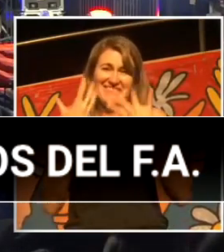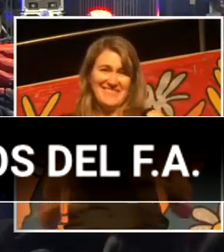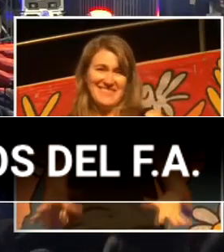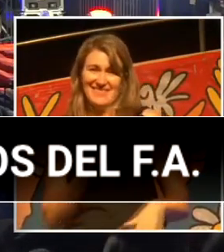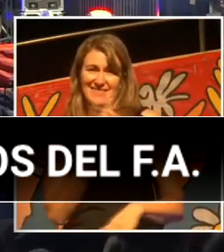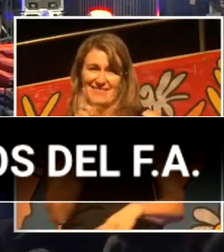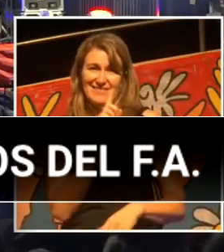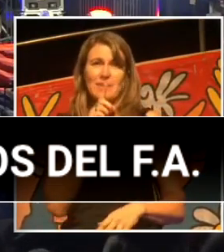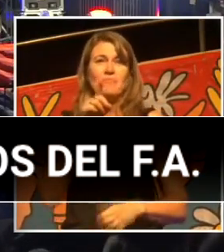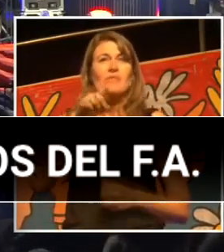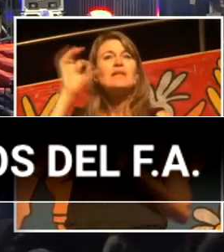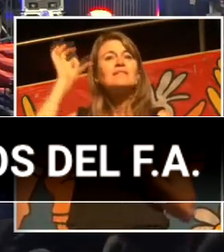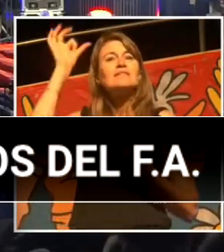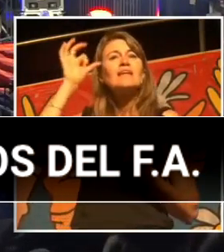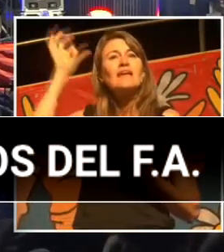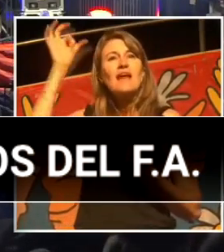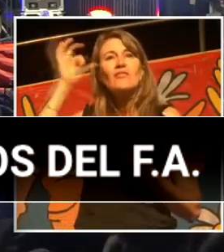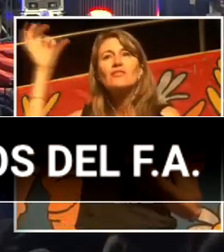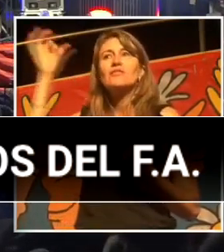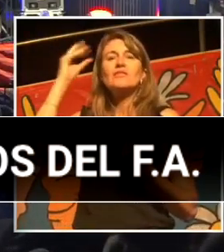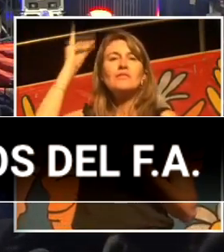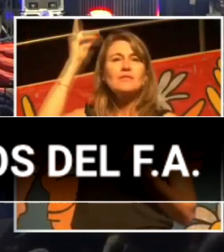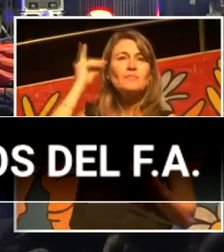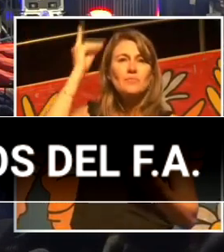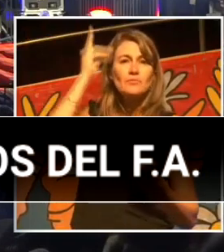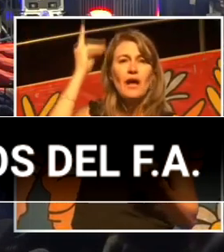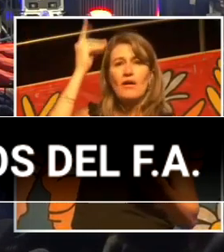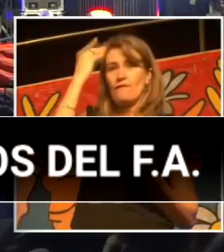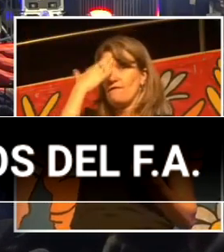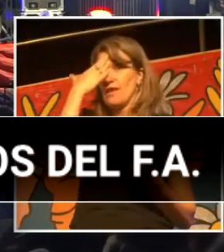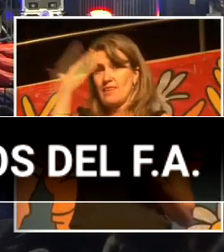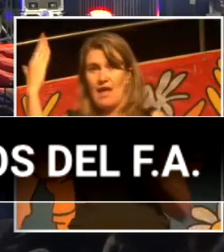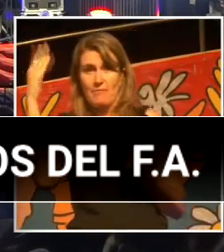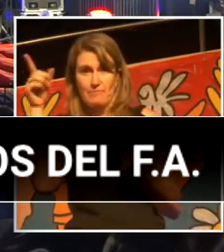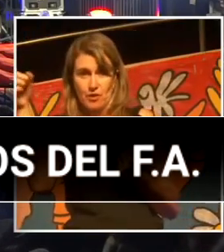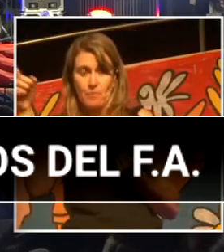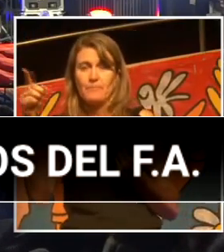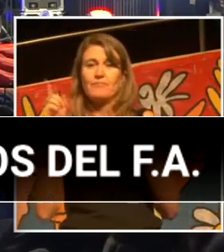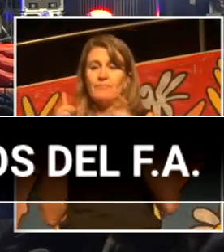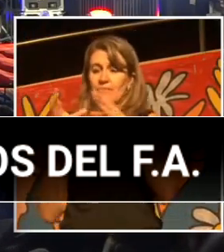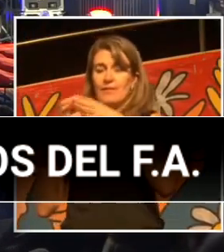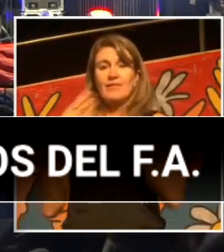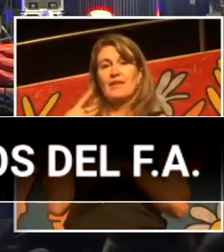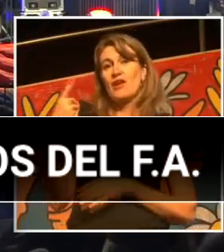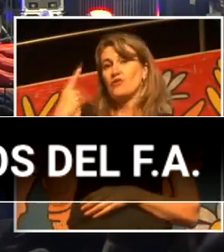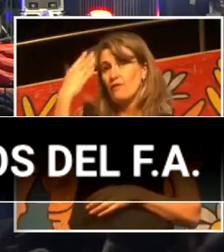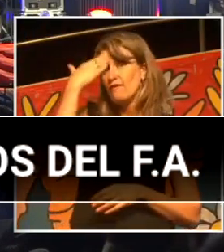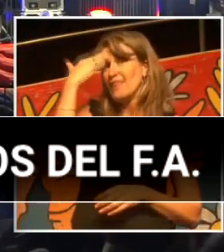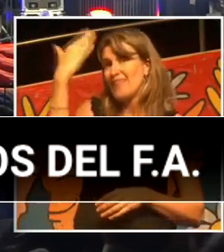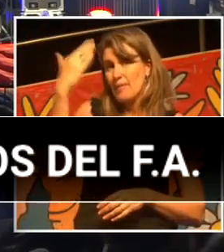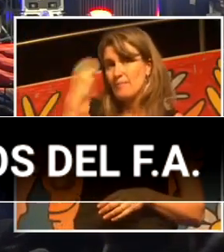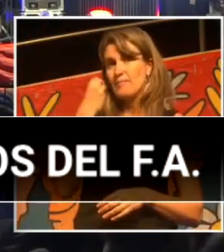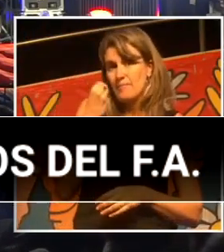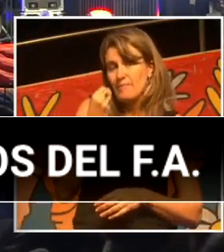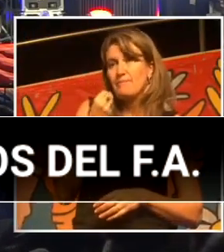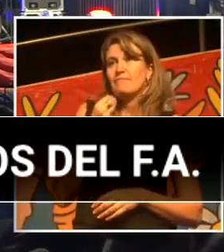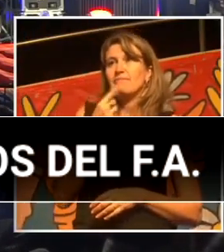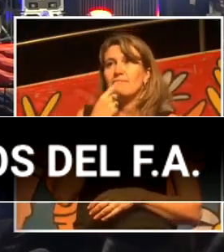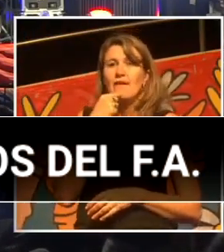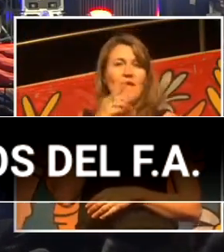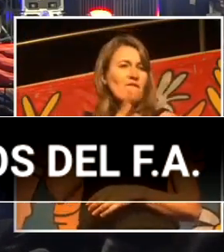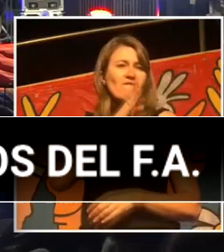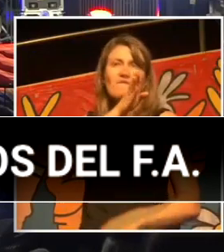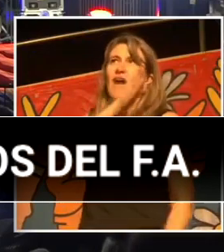y los senadores y diputados frente amplistas y la dirección del frente amplio va a salir acá